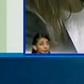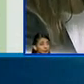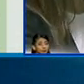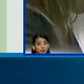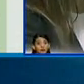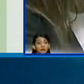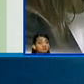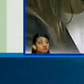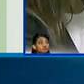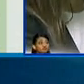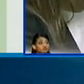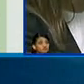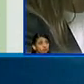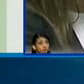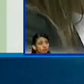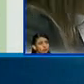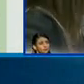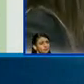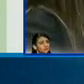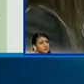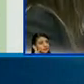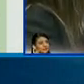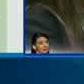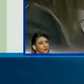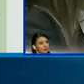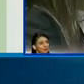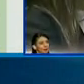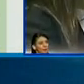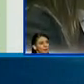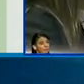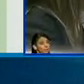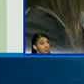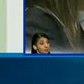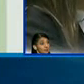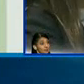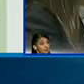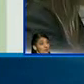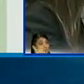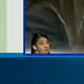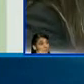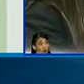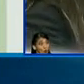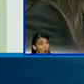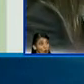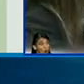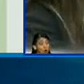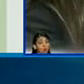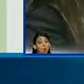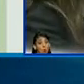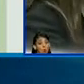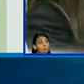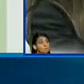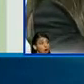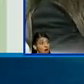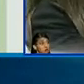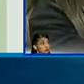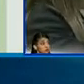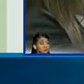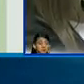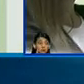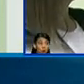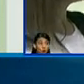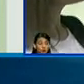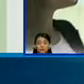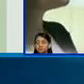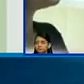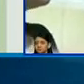una réplica o tiene que ver con el terremoto del pasado 16 de abril y también si es que existirán nuevas réplicas.